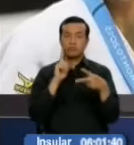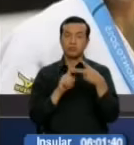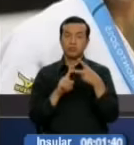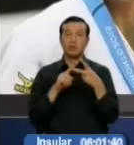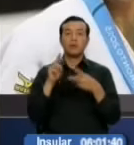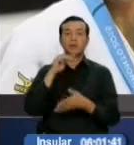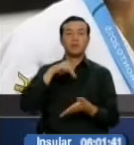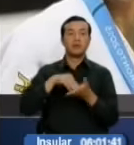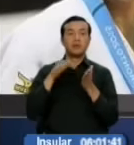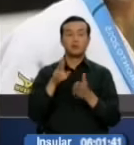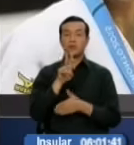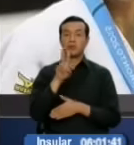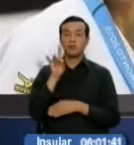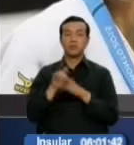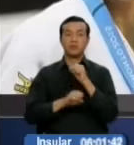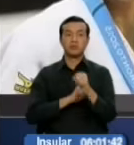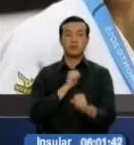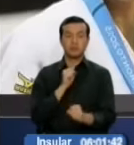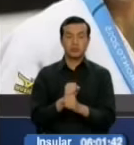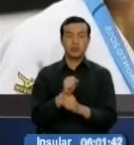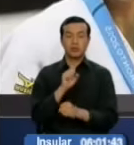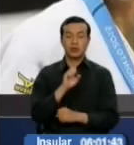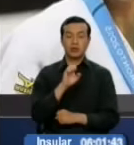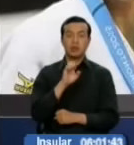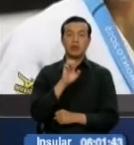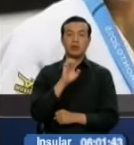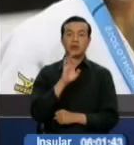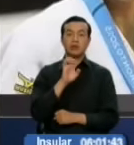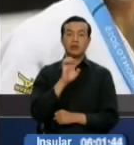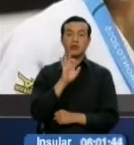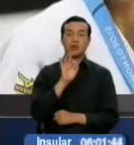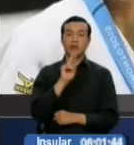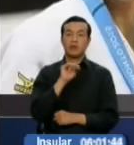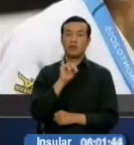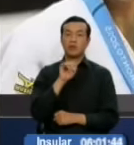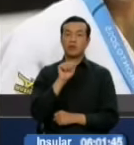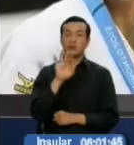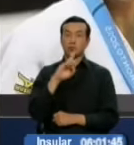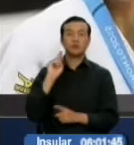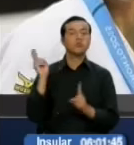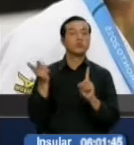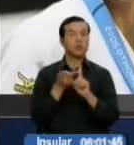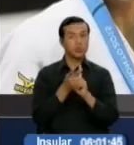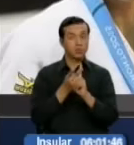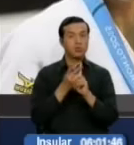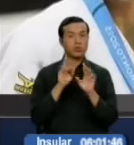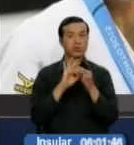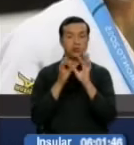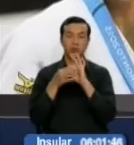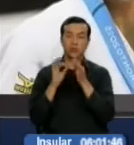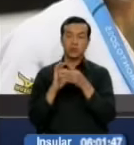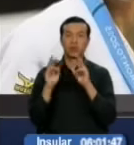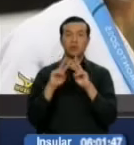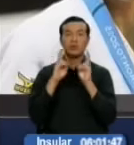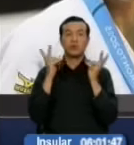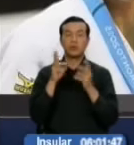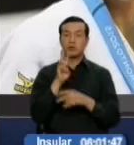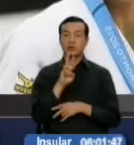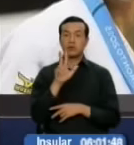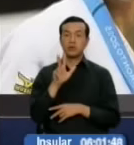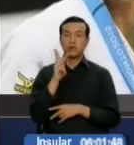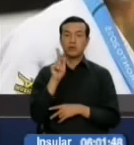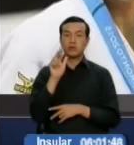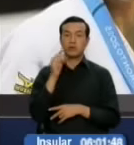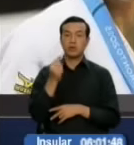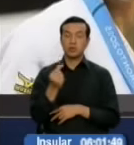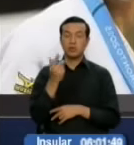la manabita de 28 años, Estefanía García, que participará en sus segundas olimpiadas en la categoría de 63